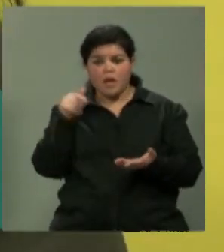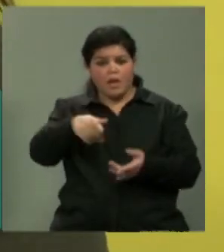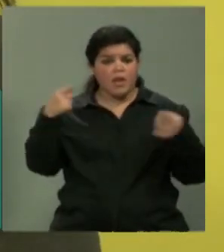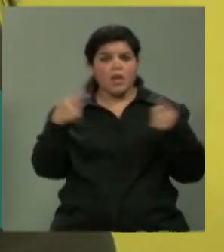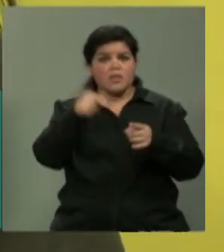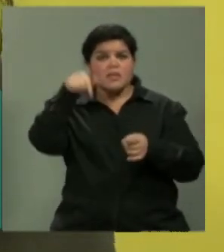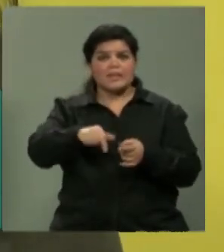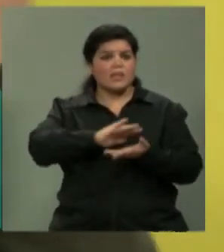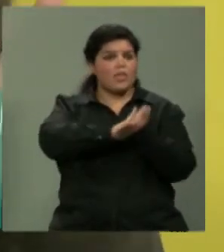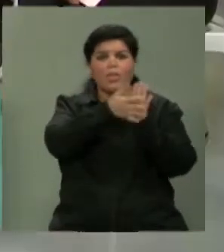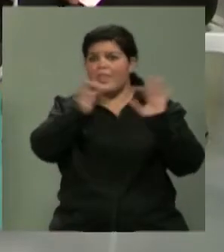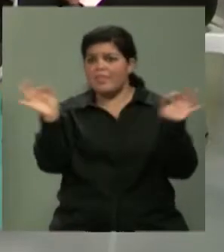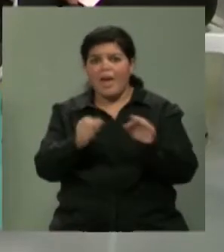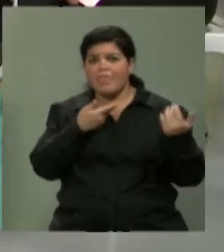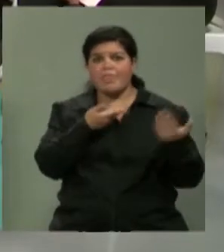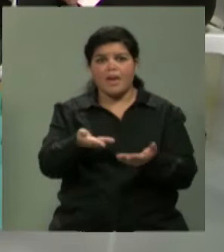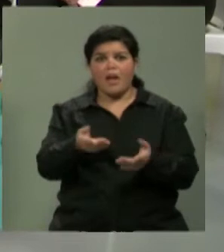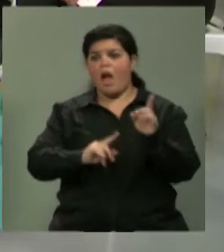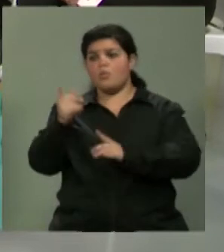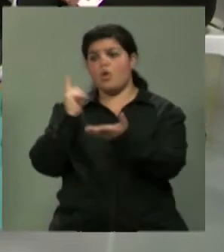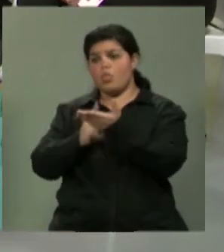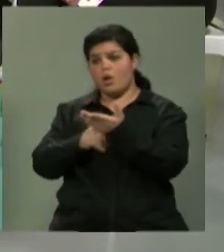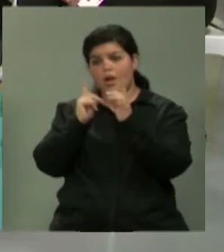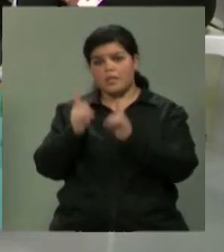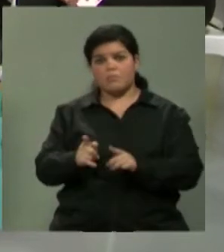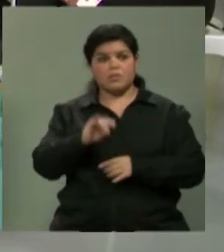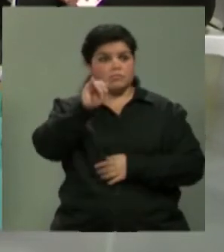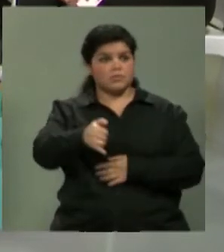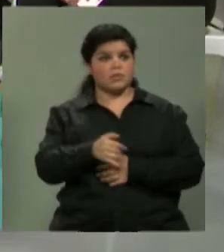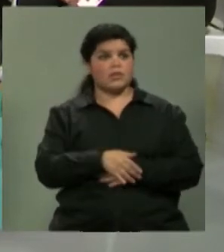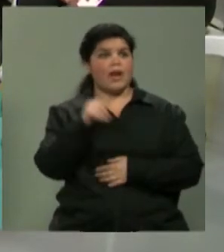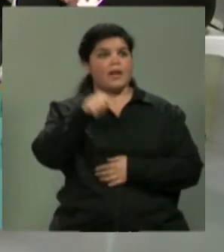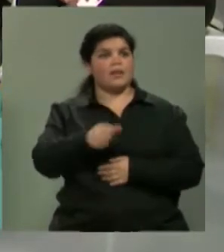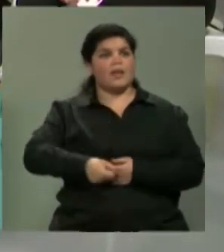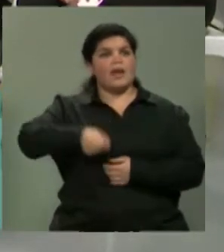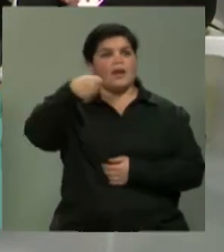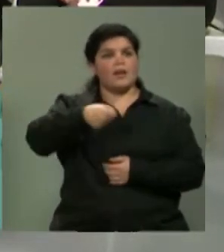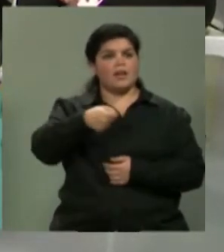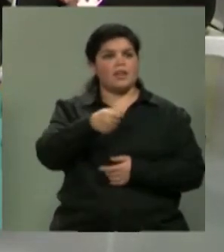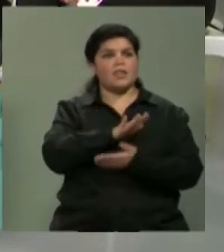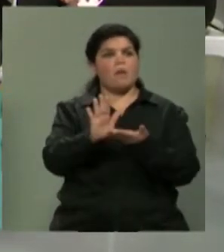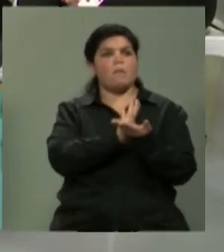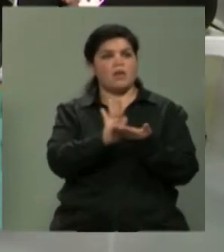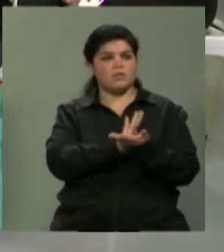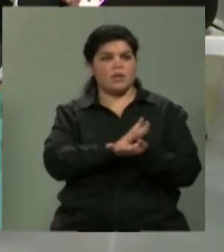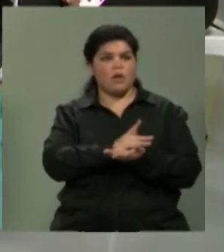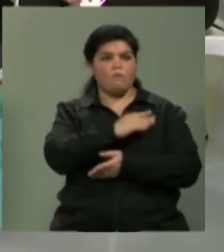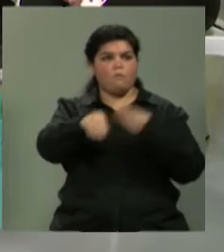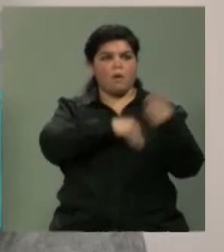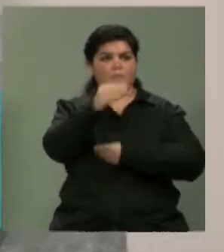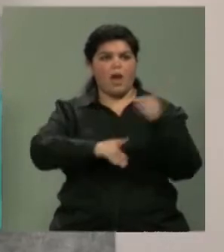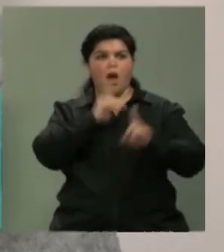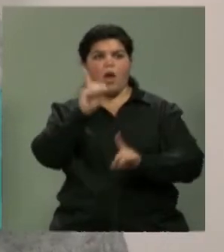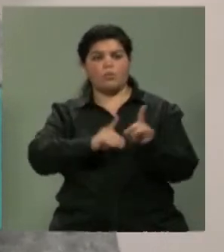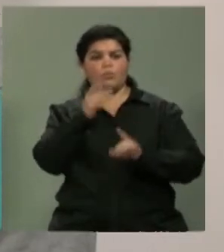hablando de que hay un vaciamiento, de que o caen en la Muchas droga. familias no alcanzan la canasta básica familiar hoy en día, digamos. ¿Cómo no vas a pensar que hay pibes que laburan? O sea,